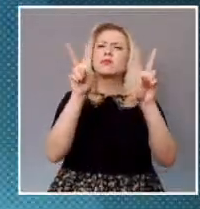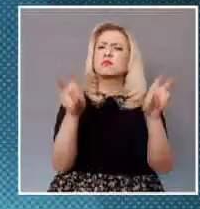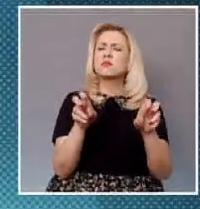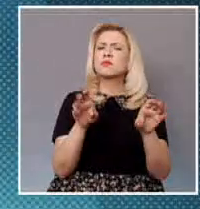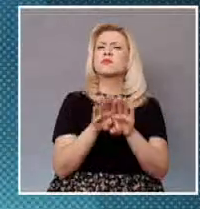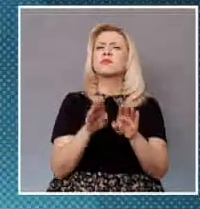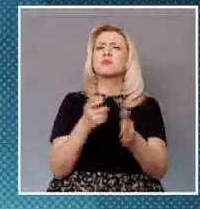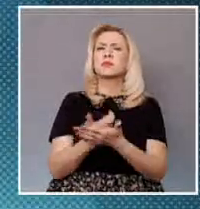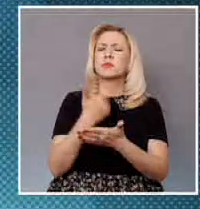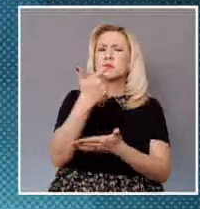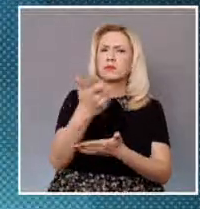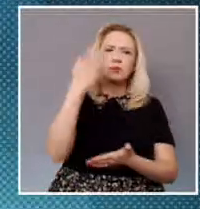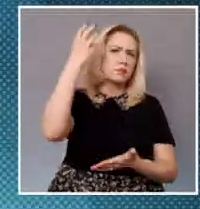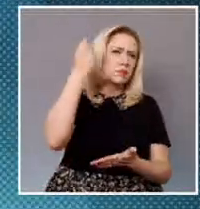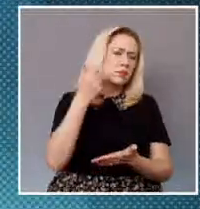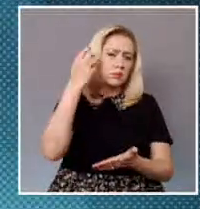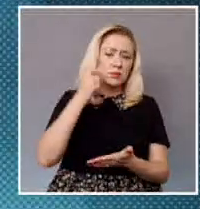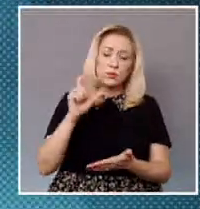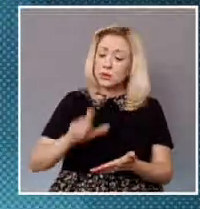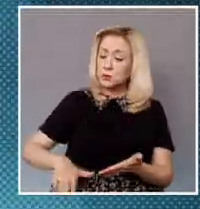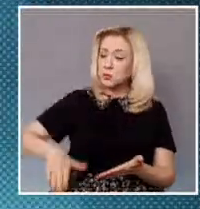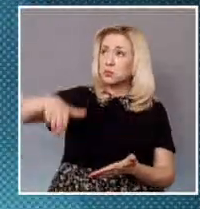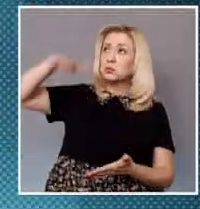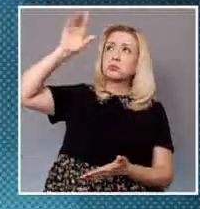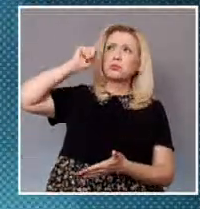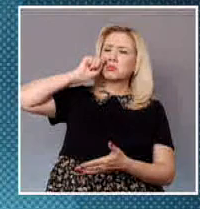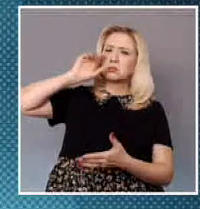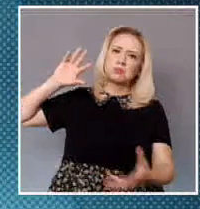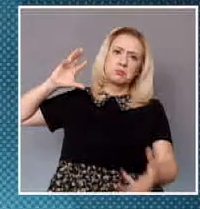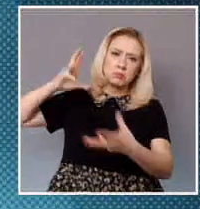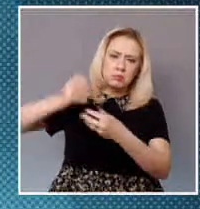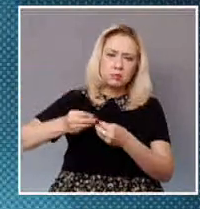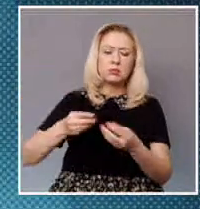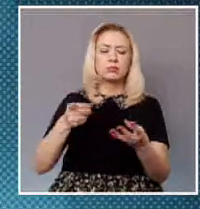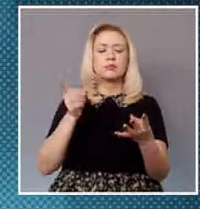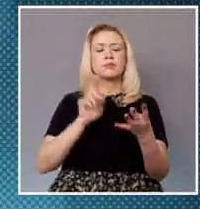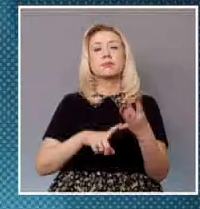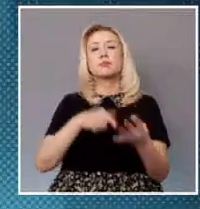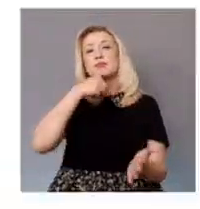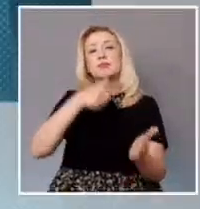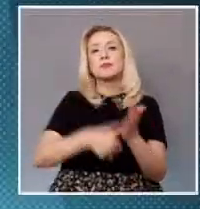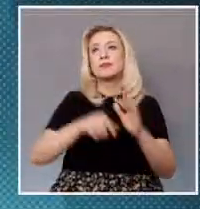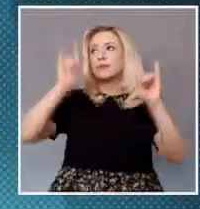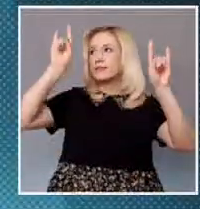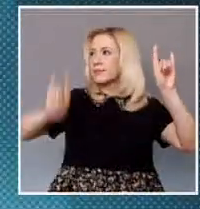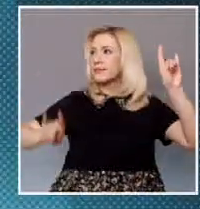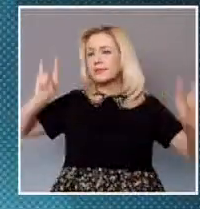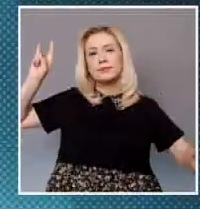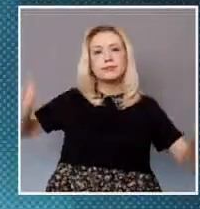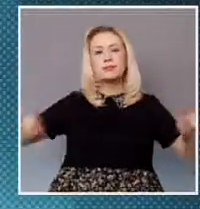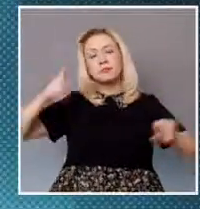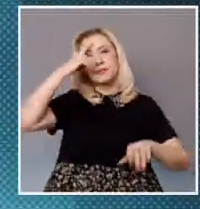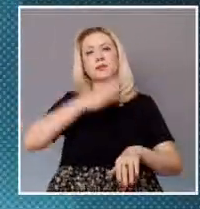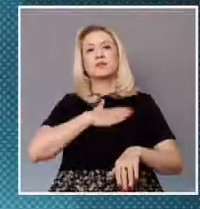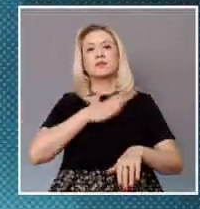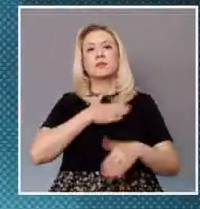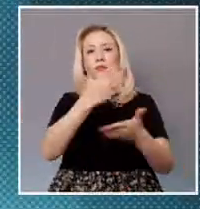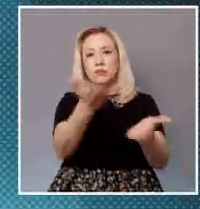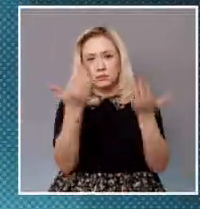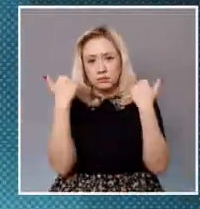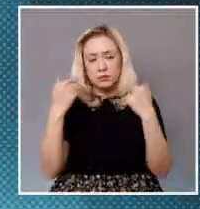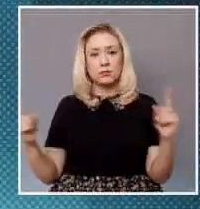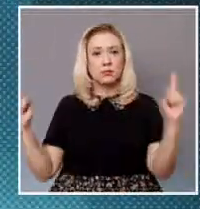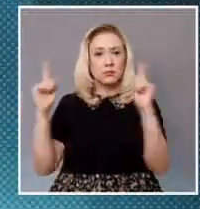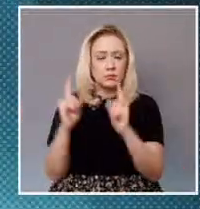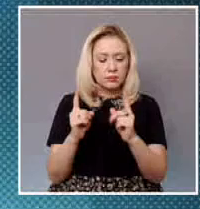alimentos retroactivos, emplazamiento por edictos en el juicio especial hipotecario, pensión compensatoria provisional y prueba pericial en el